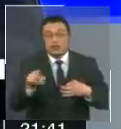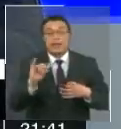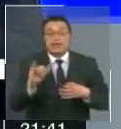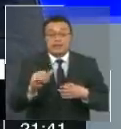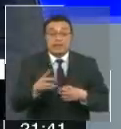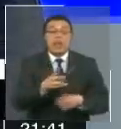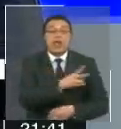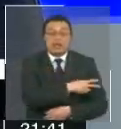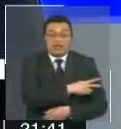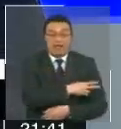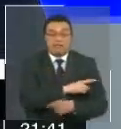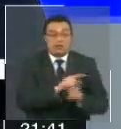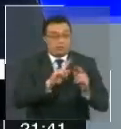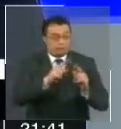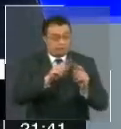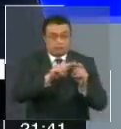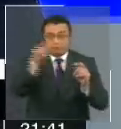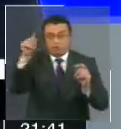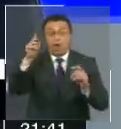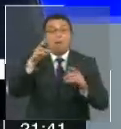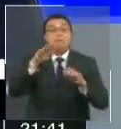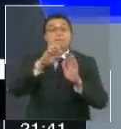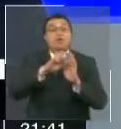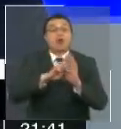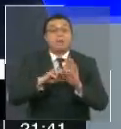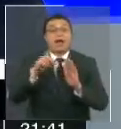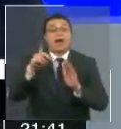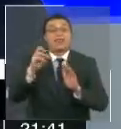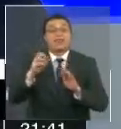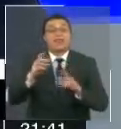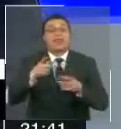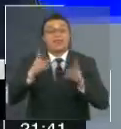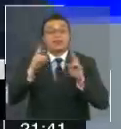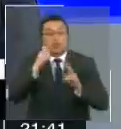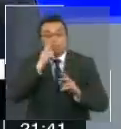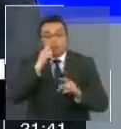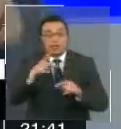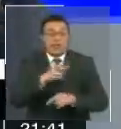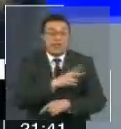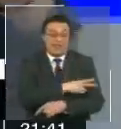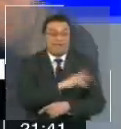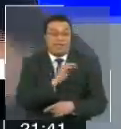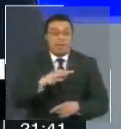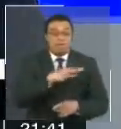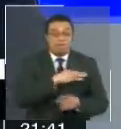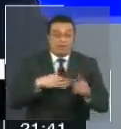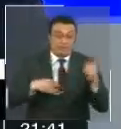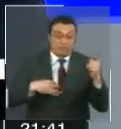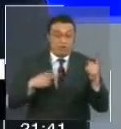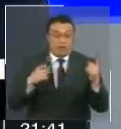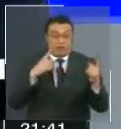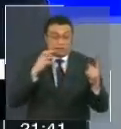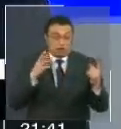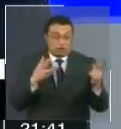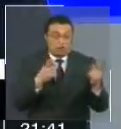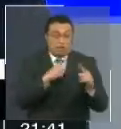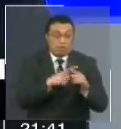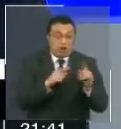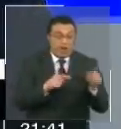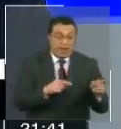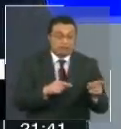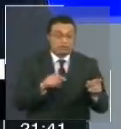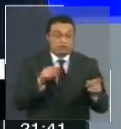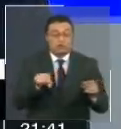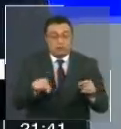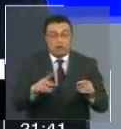jefe inmediato del programa de derechos humanos, el subsecretario del Interior, y el jefe del ministerio es el ministro del Interior. Por tanto,